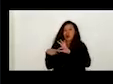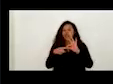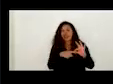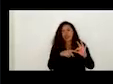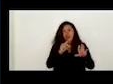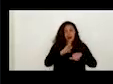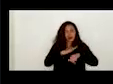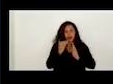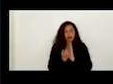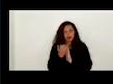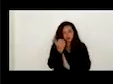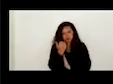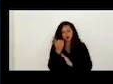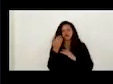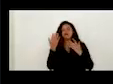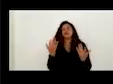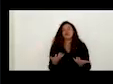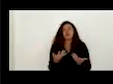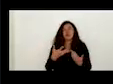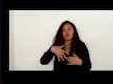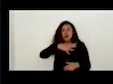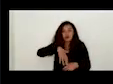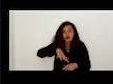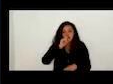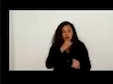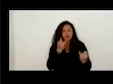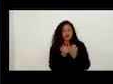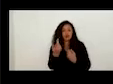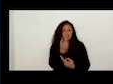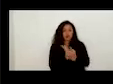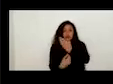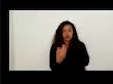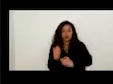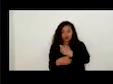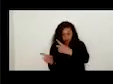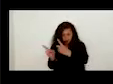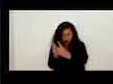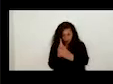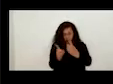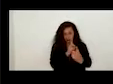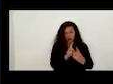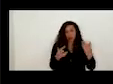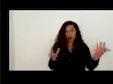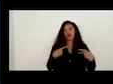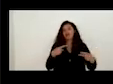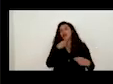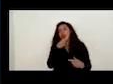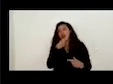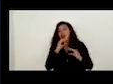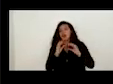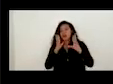de buscar, incluso interactuar con ustedes o los que quieran tomar el micrófono cuando haga algunas